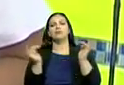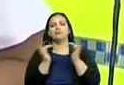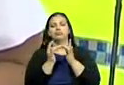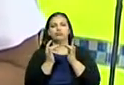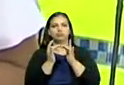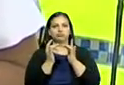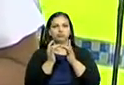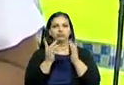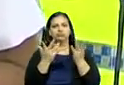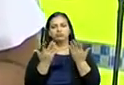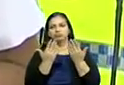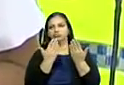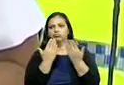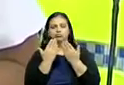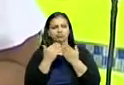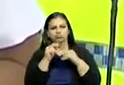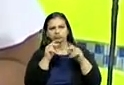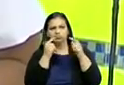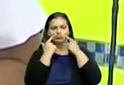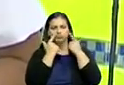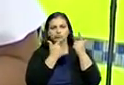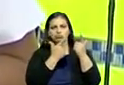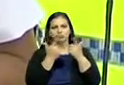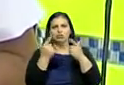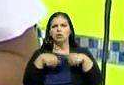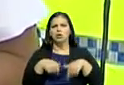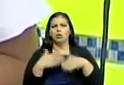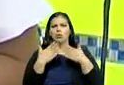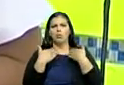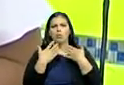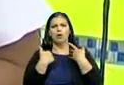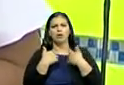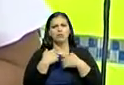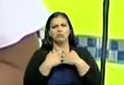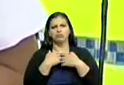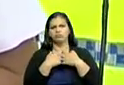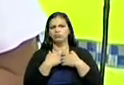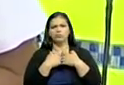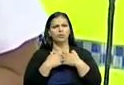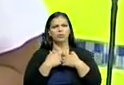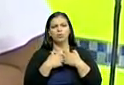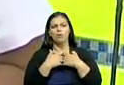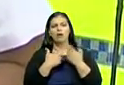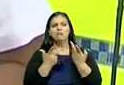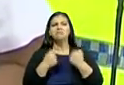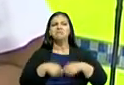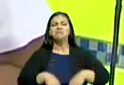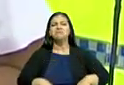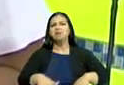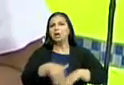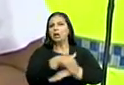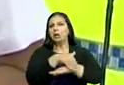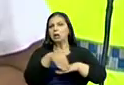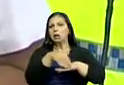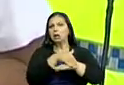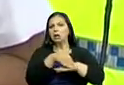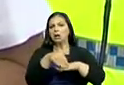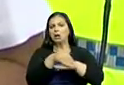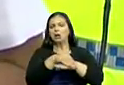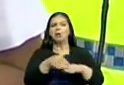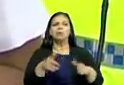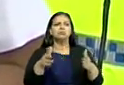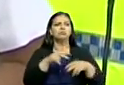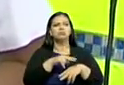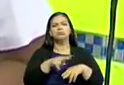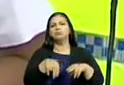con las vías de guayaquil la transportación urbana pues no está prestando el servicio en el día de hoy